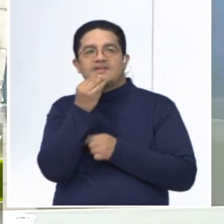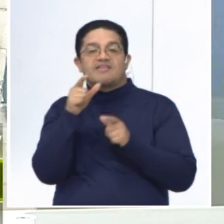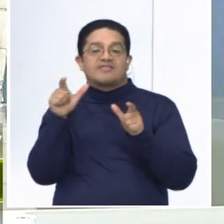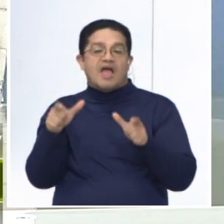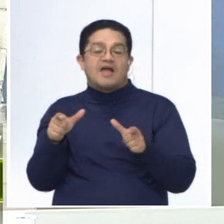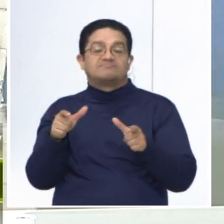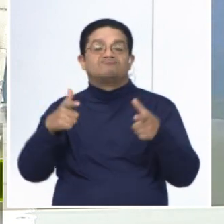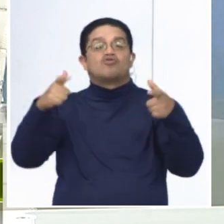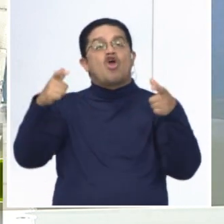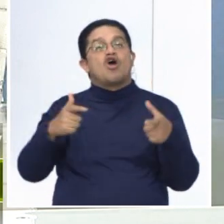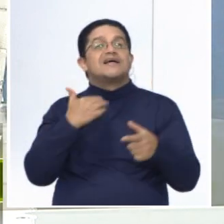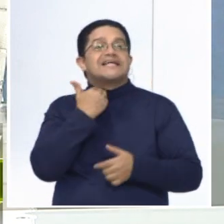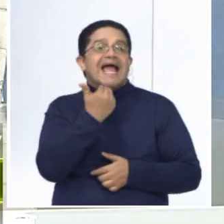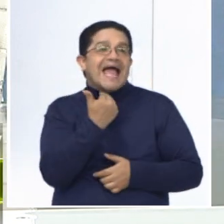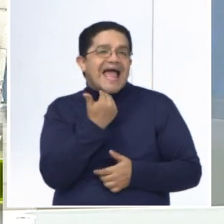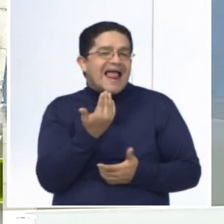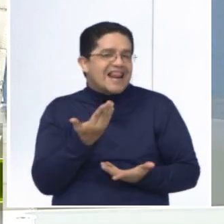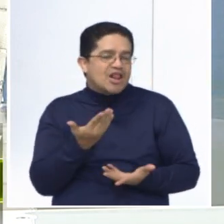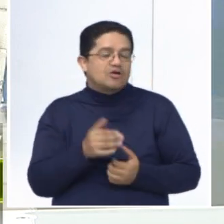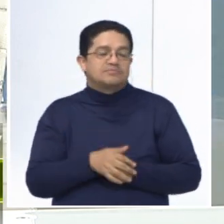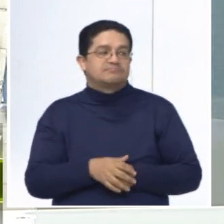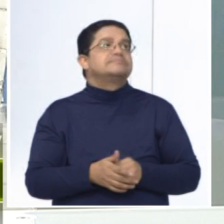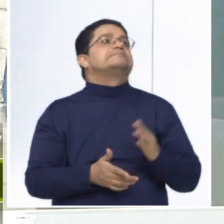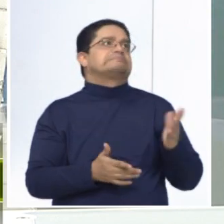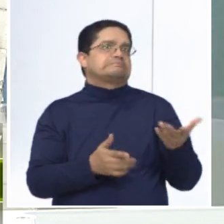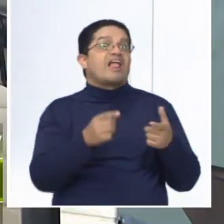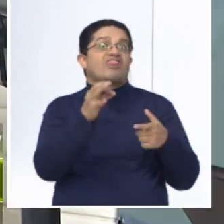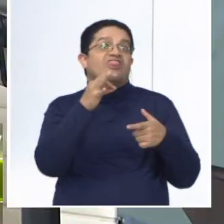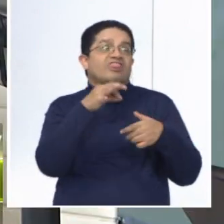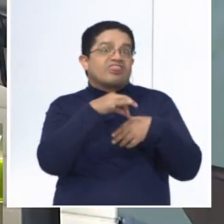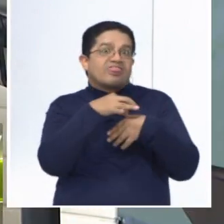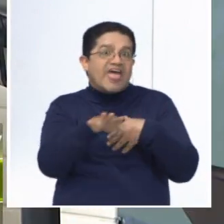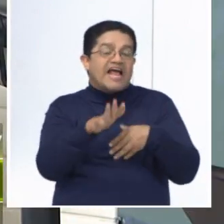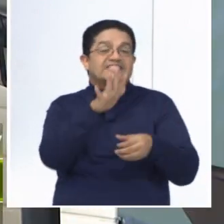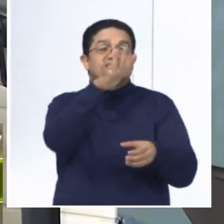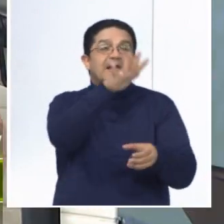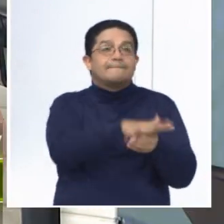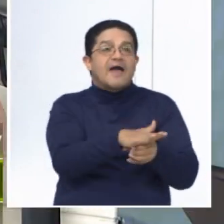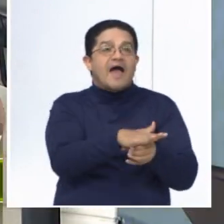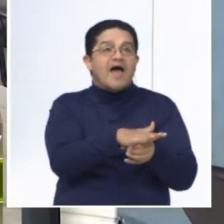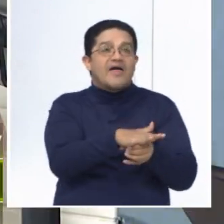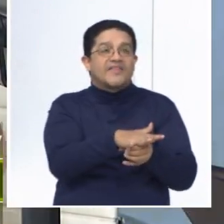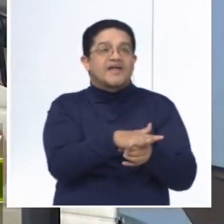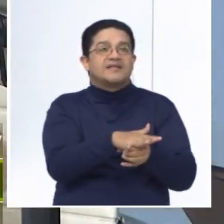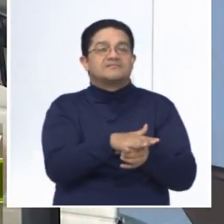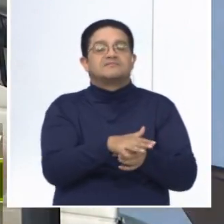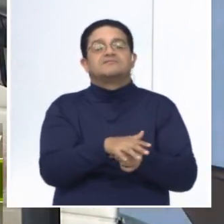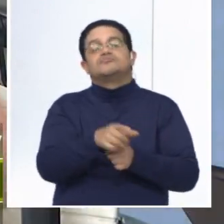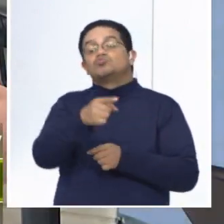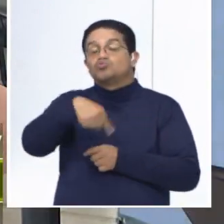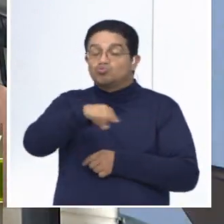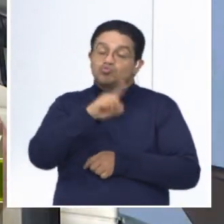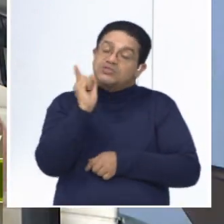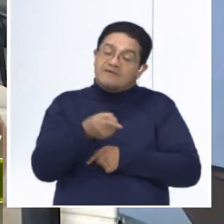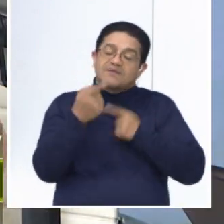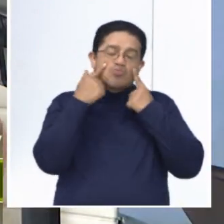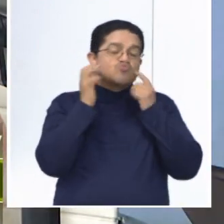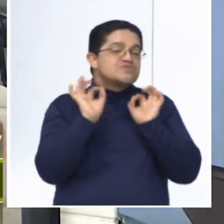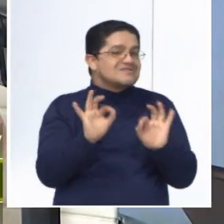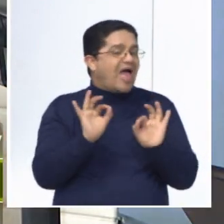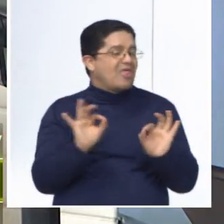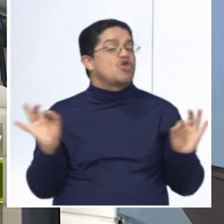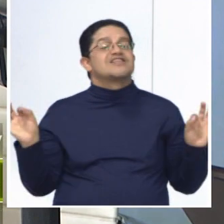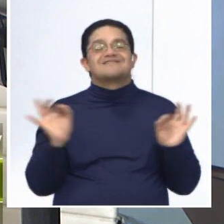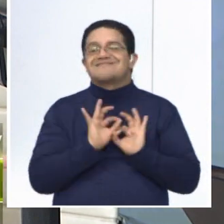olla, algo, no dejarla destapada. No dejarla destapada. De por sí, desde el punto de vista de cuidado de la comida, ninguna comida